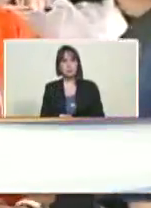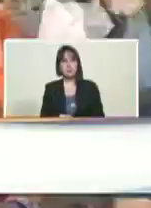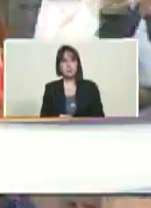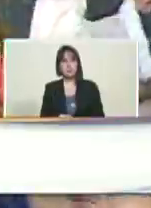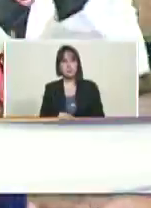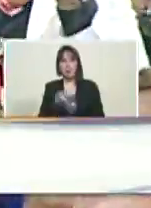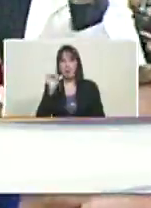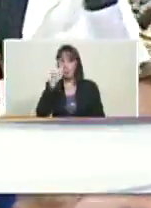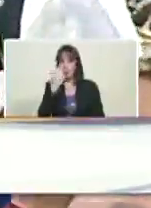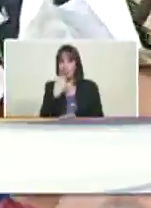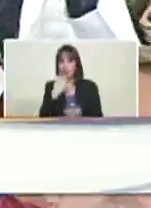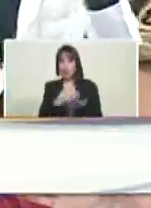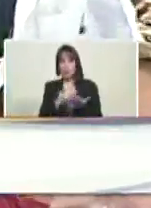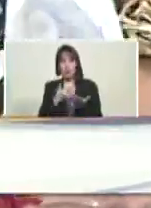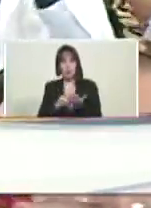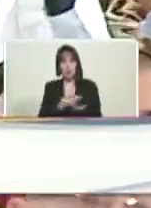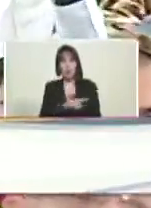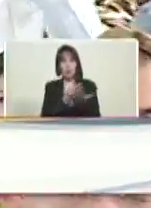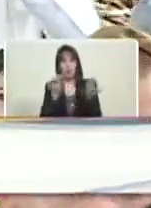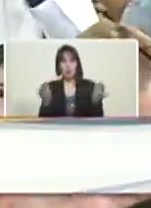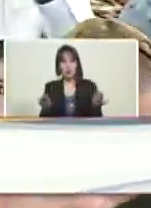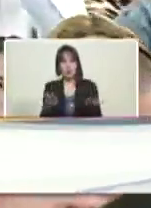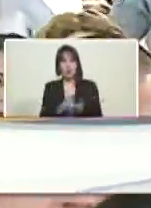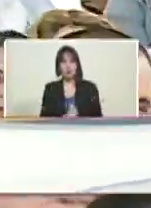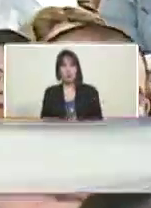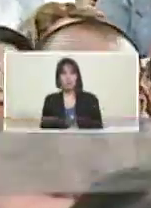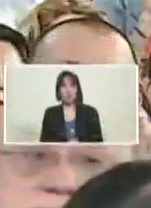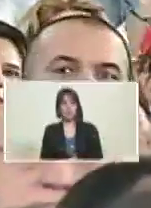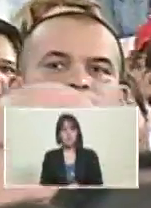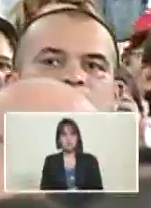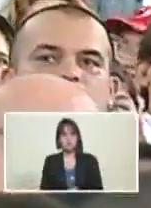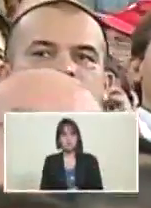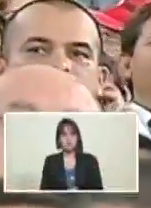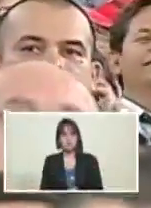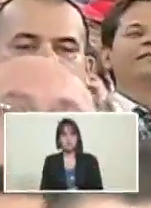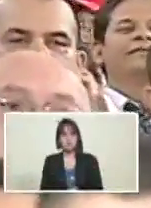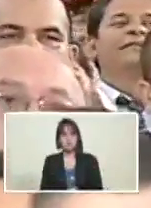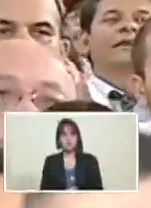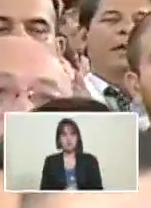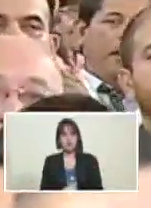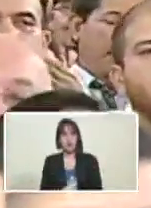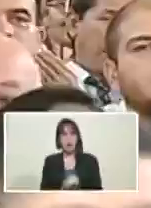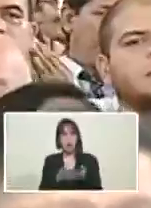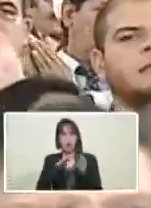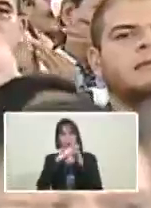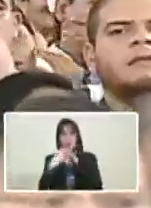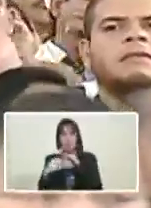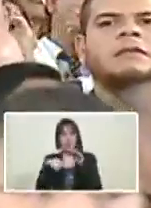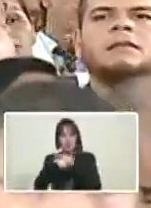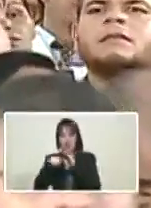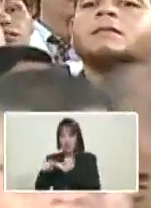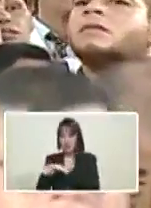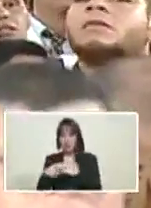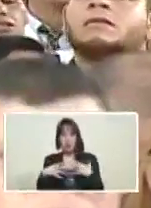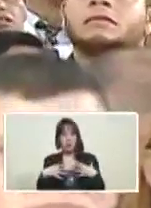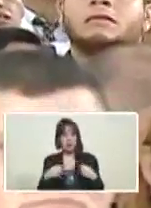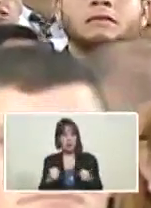Es lo primero que les voy a pedir. Pónganlo ahí. Pónganlo en Barrio Adentro, en el seguro, en